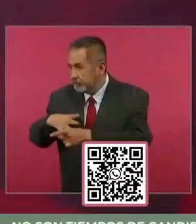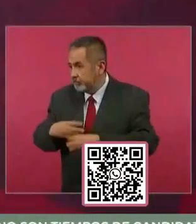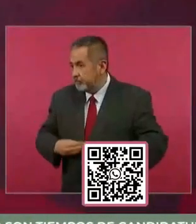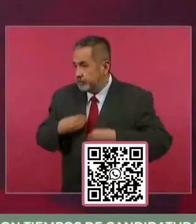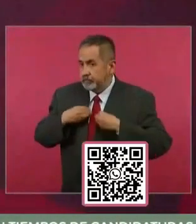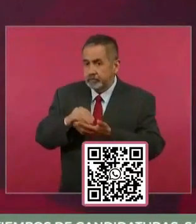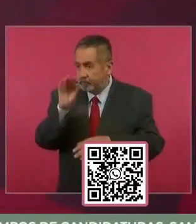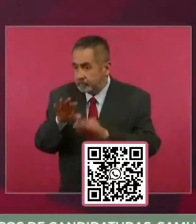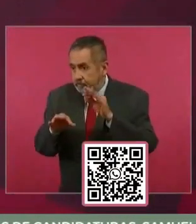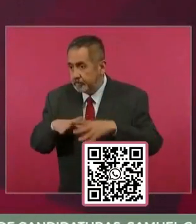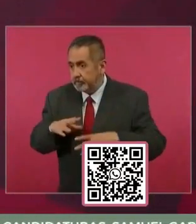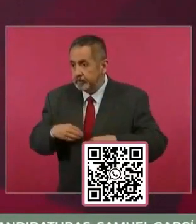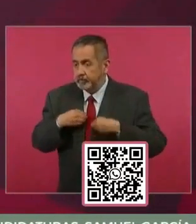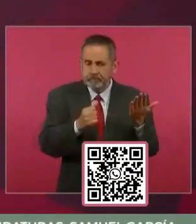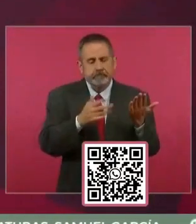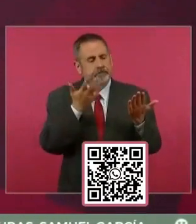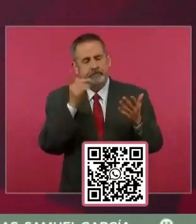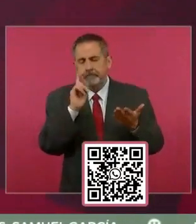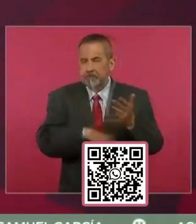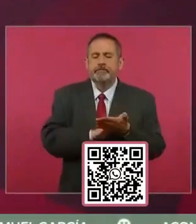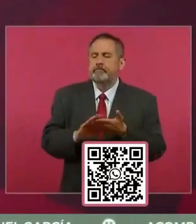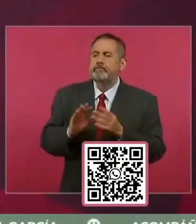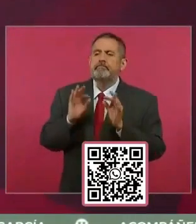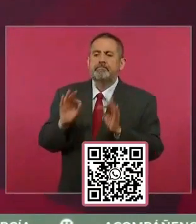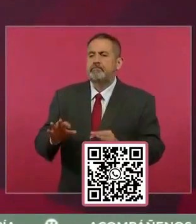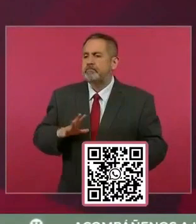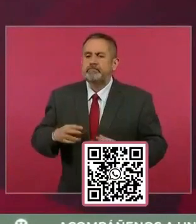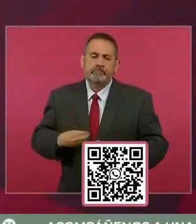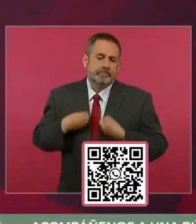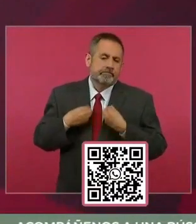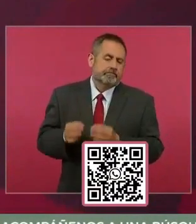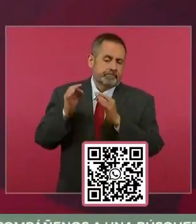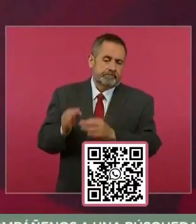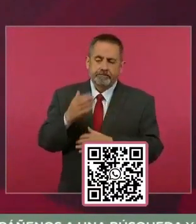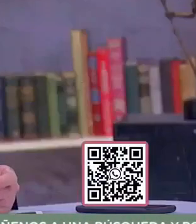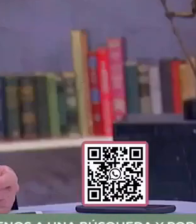que aparecía en los registros como ausente, desaparecida.